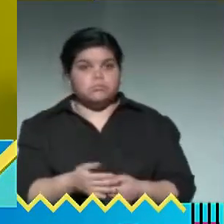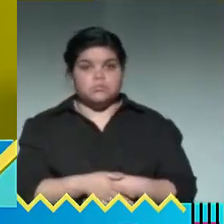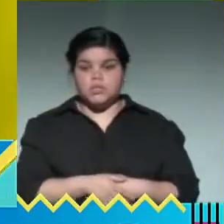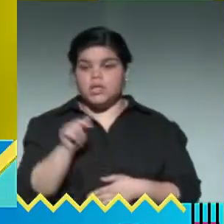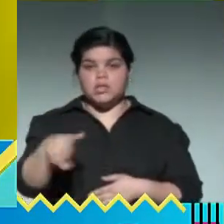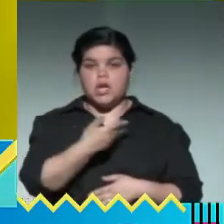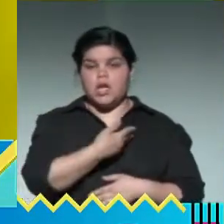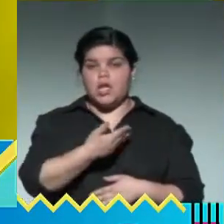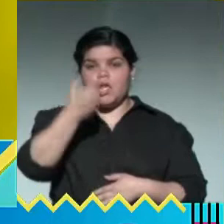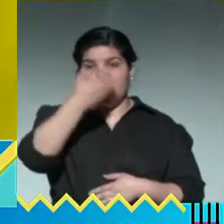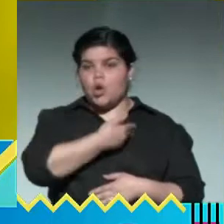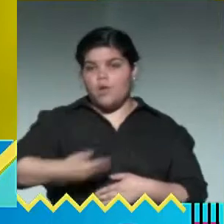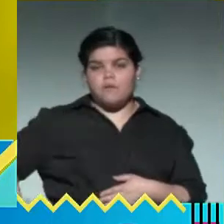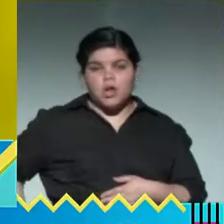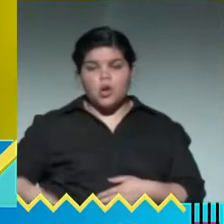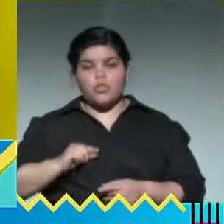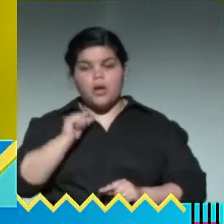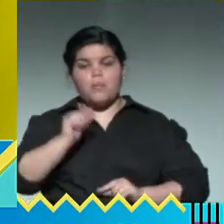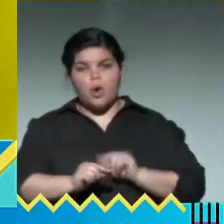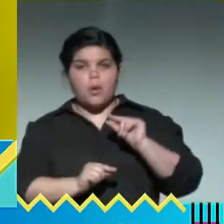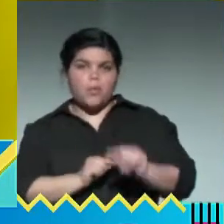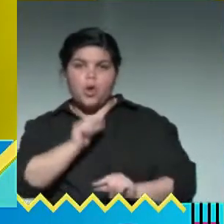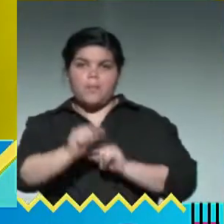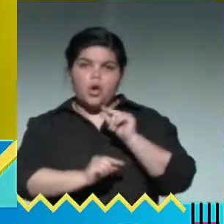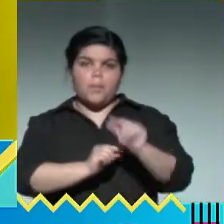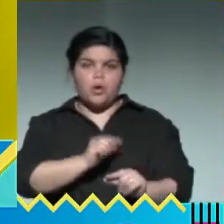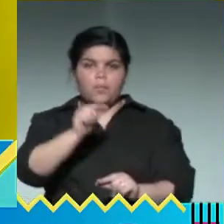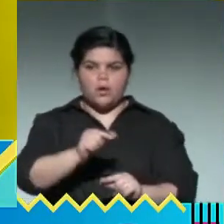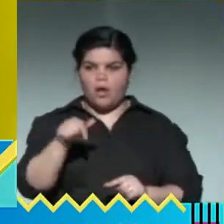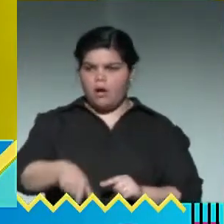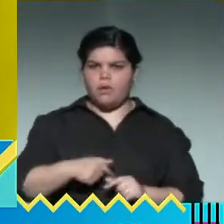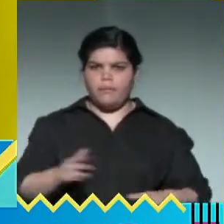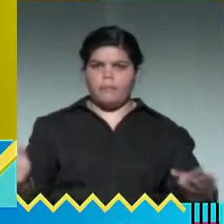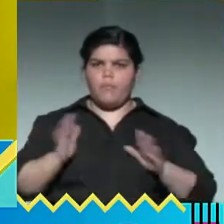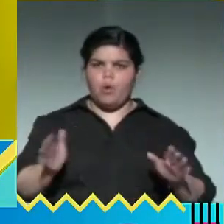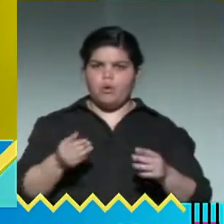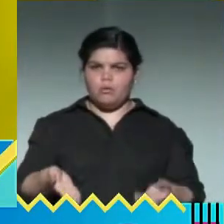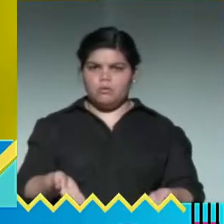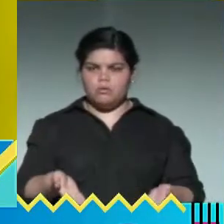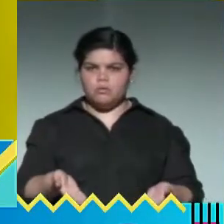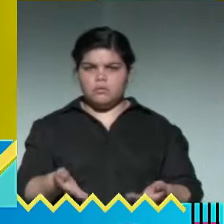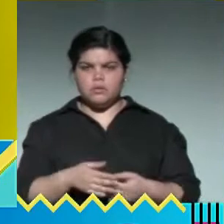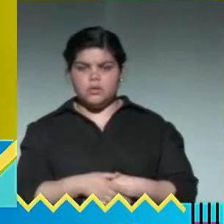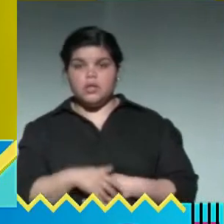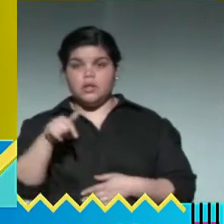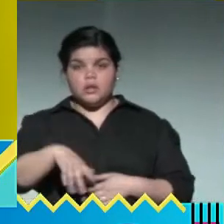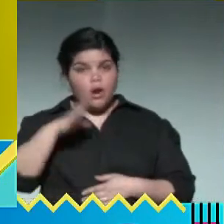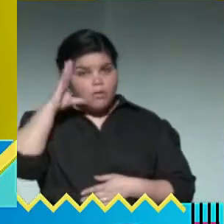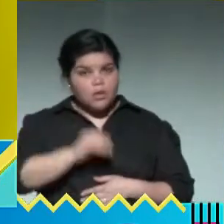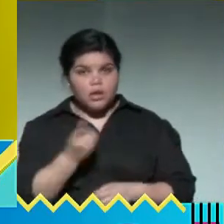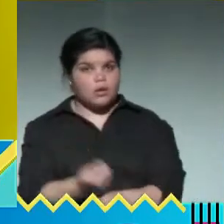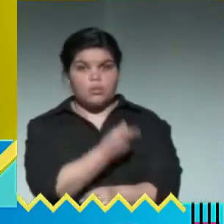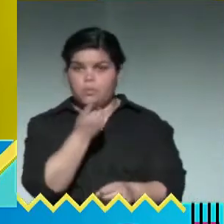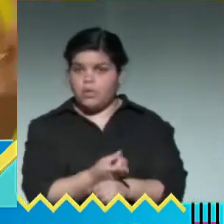escenario gradualista que al final resultó en que hoy día estamos en esta situación. Ahora, no nos podemos olvidar de que había muchos